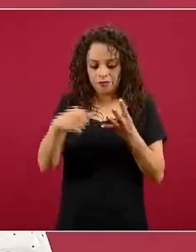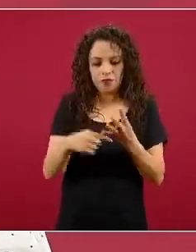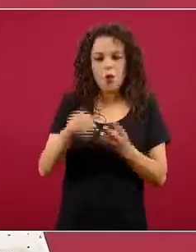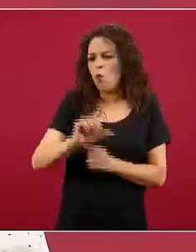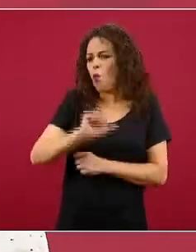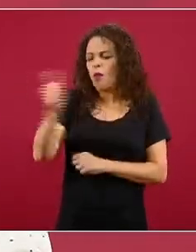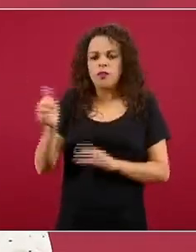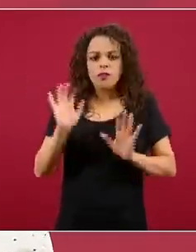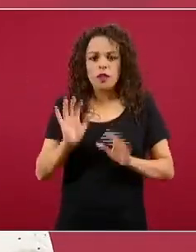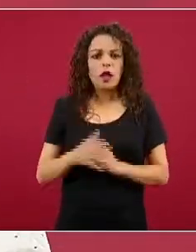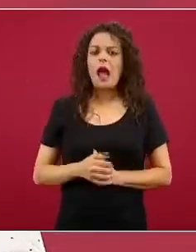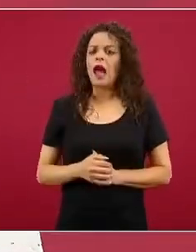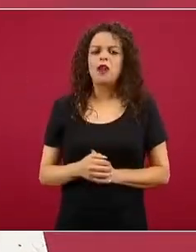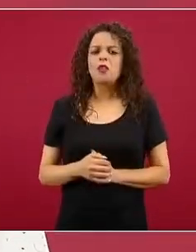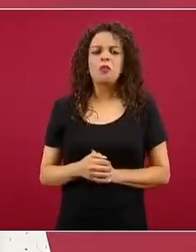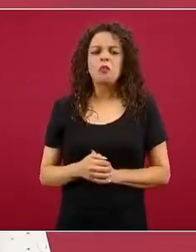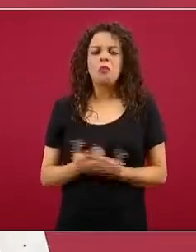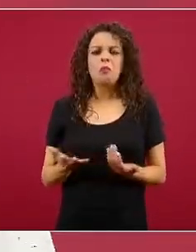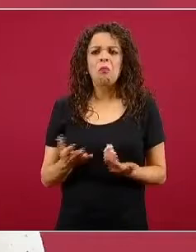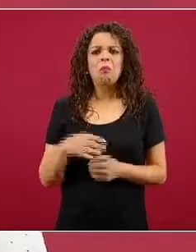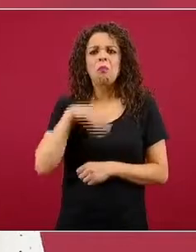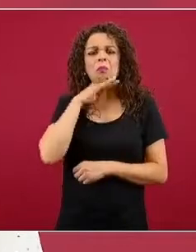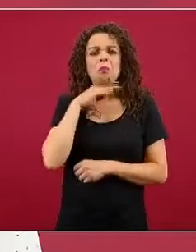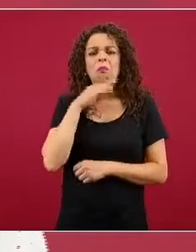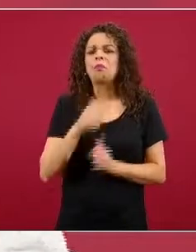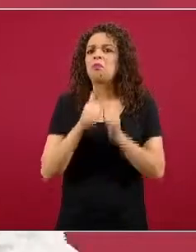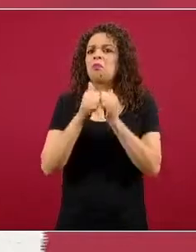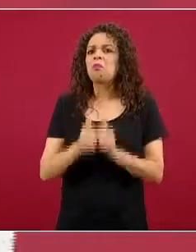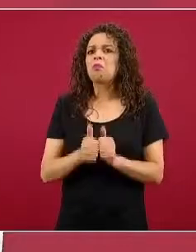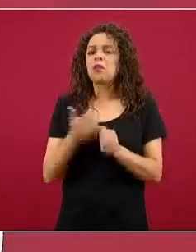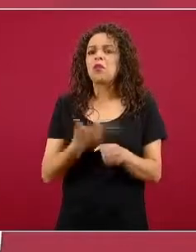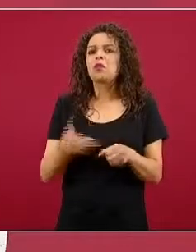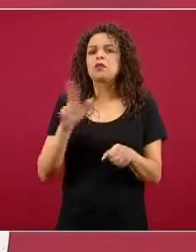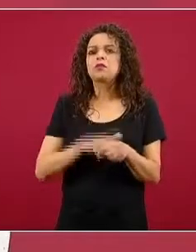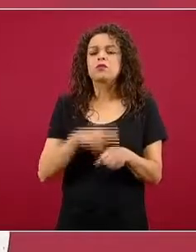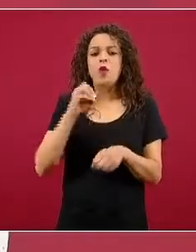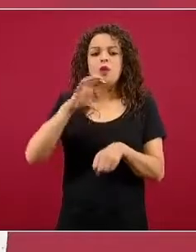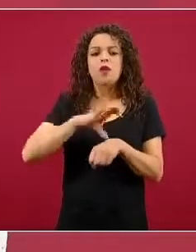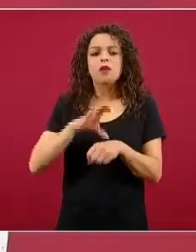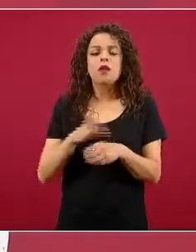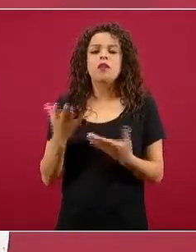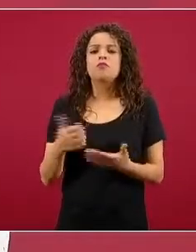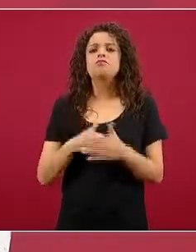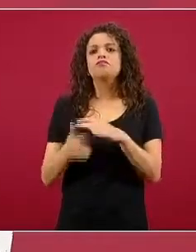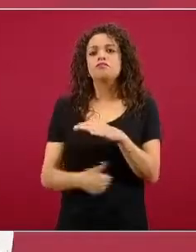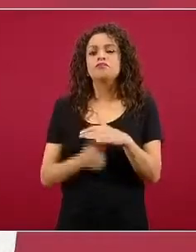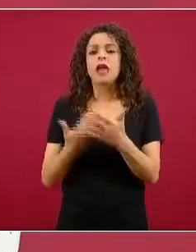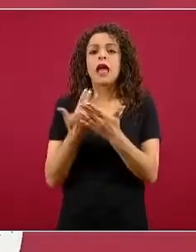en nuestro centro de salud a que la gente se acerque. Nosotros ahora lo que queremos hacer